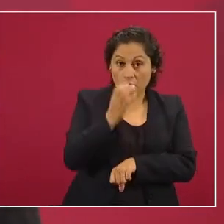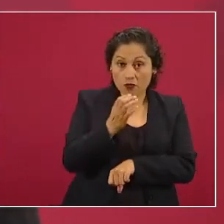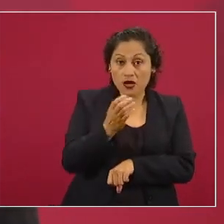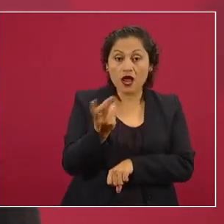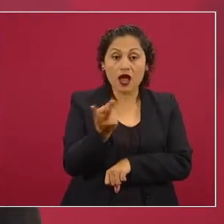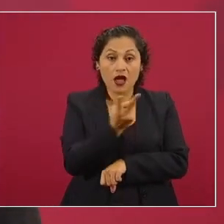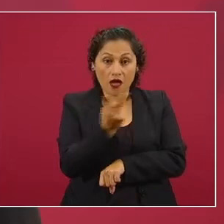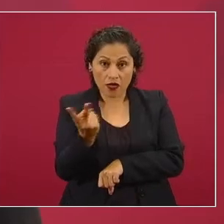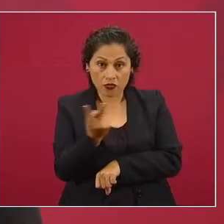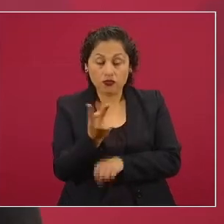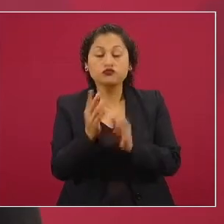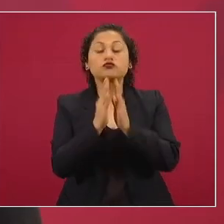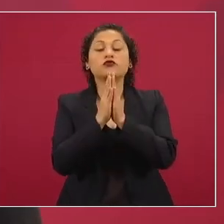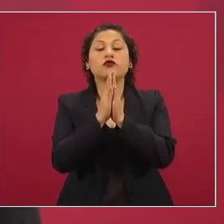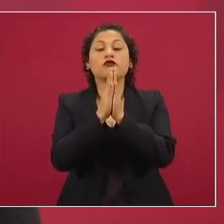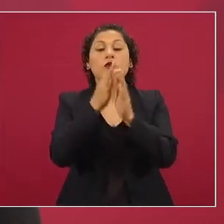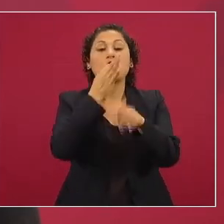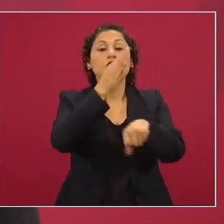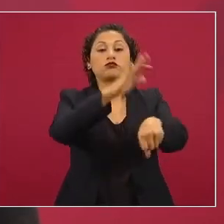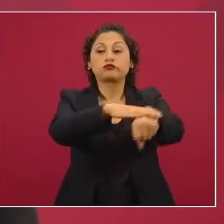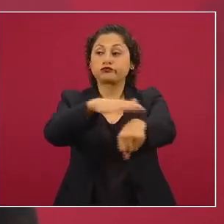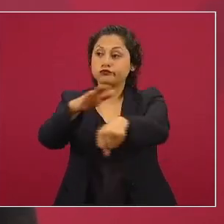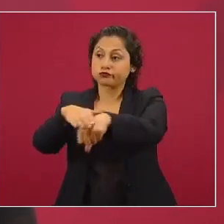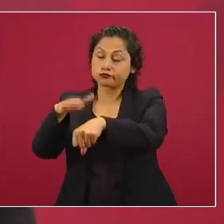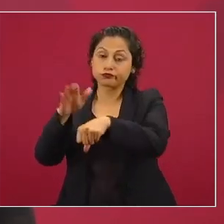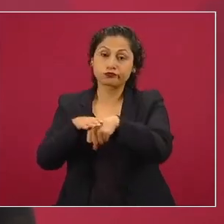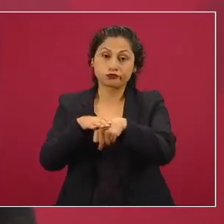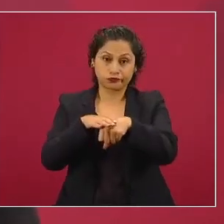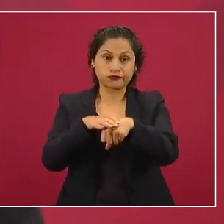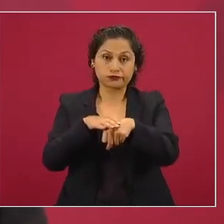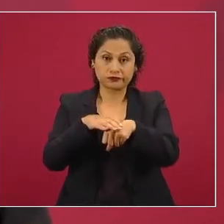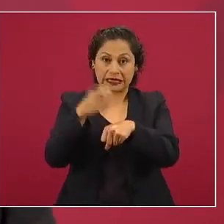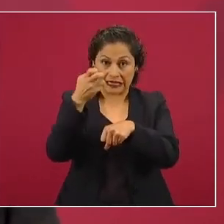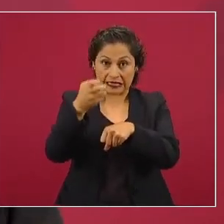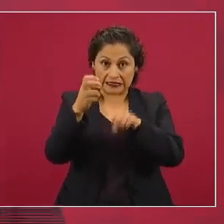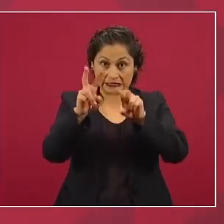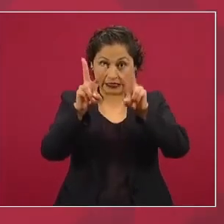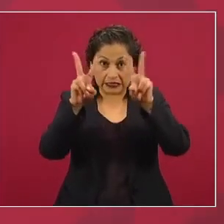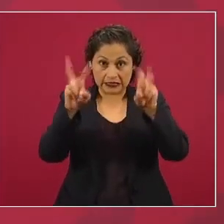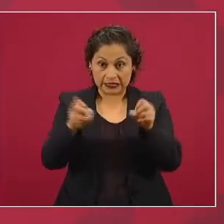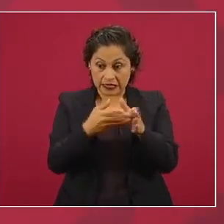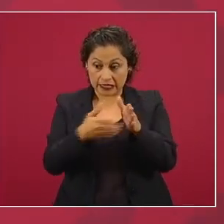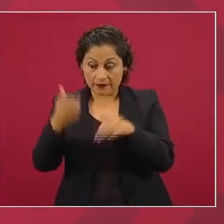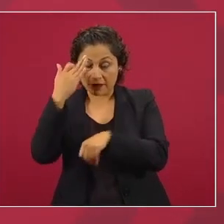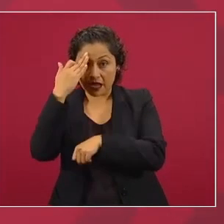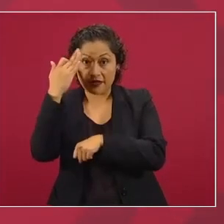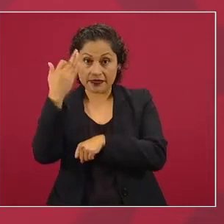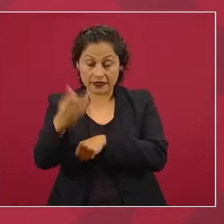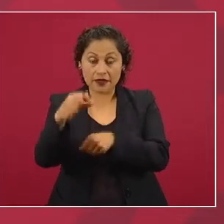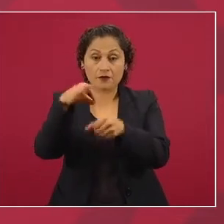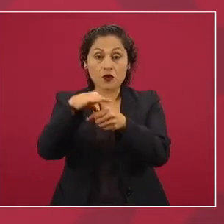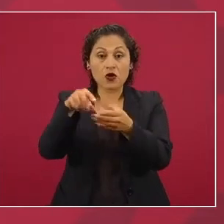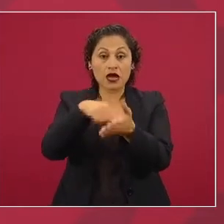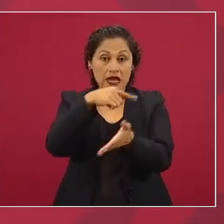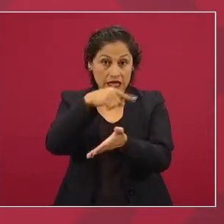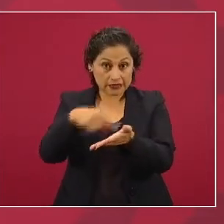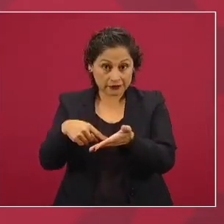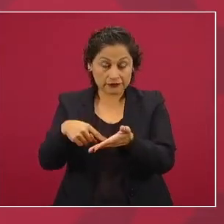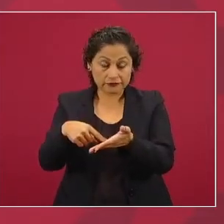que van a tener estas elecciones, también que procuren